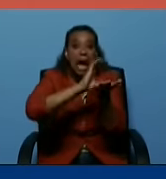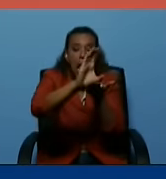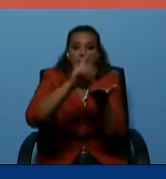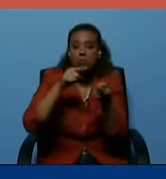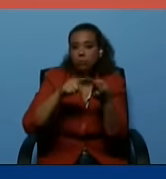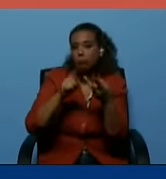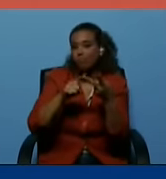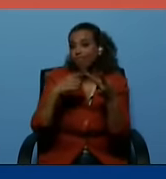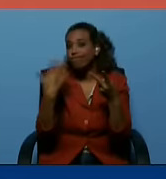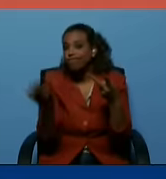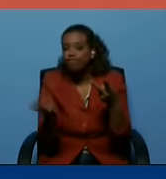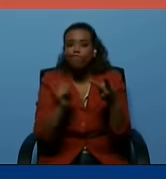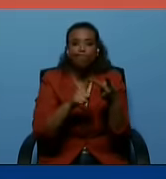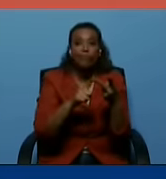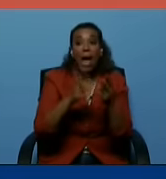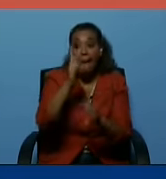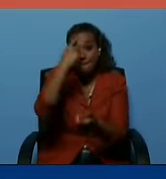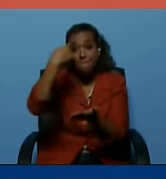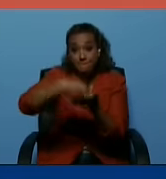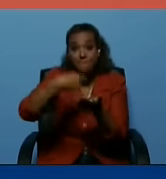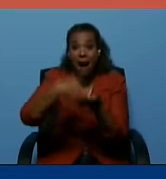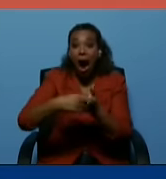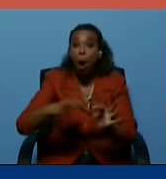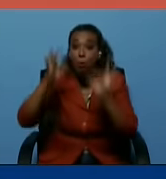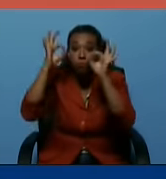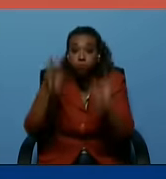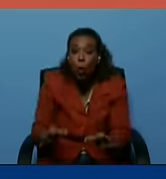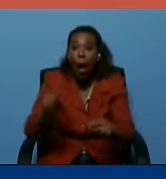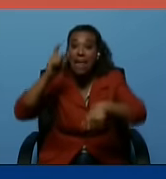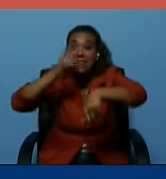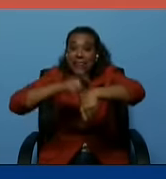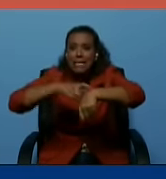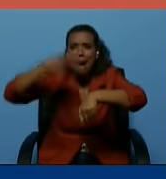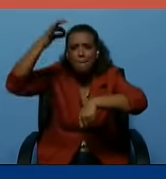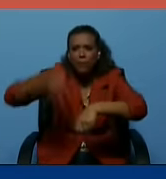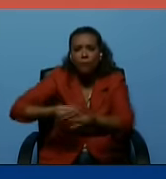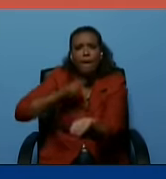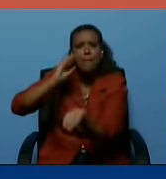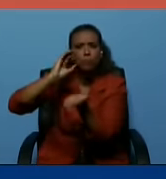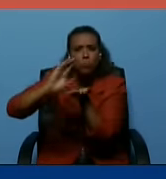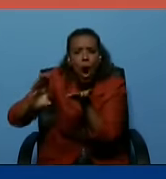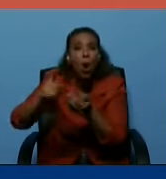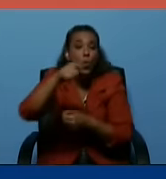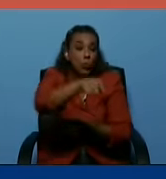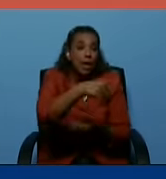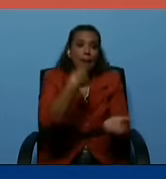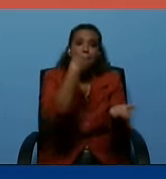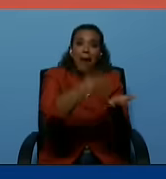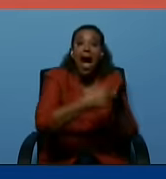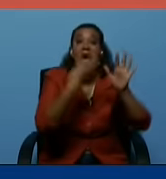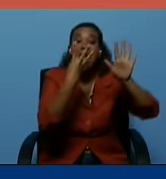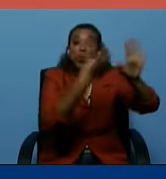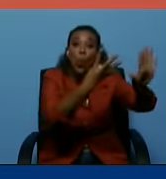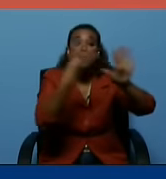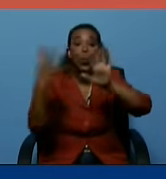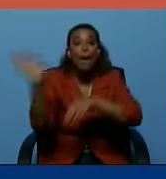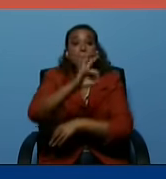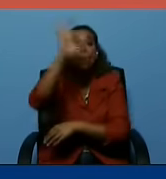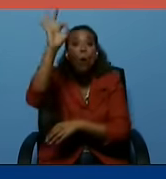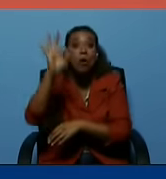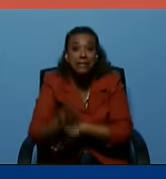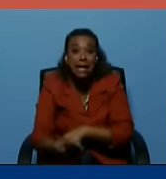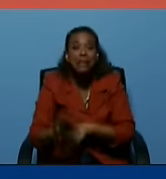el pago oportuno de los créditos que se entregan, Ustedes pagan el 99%